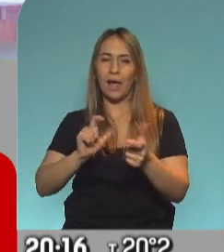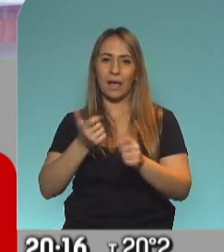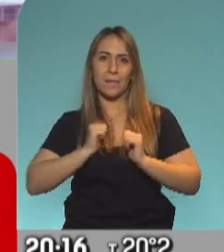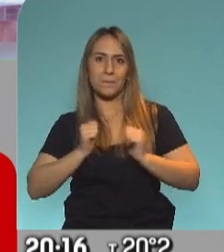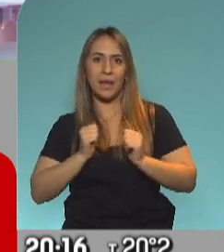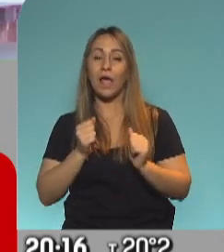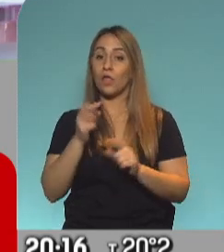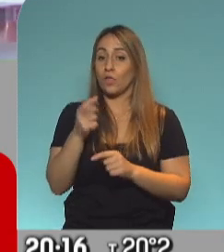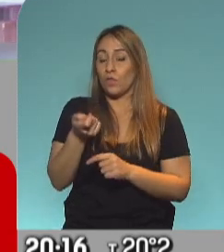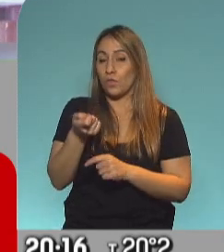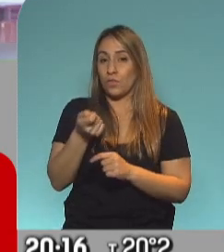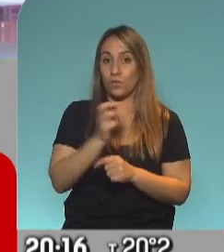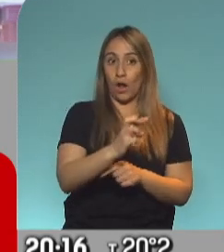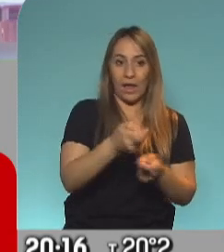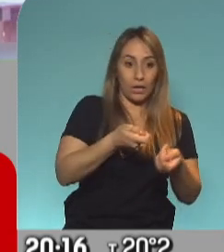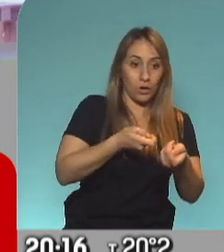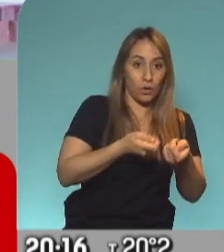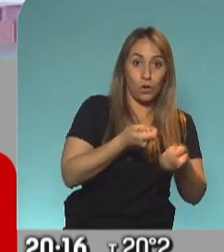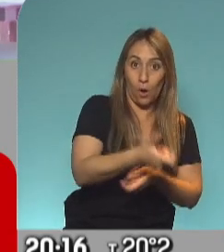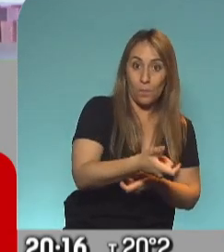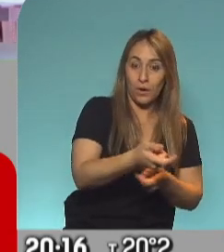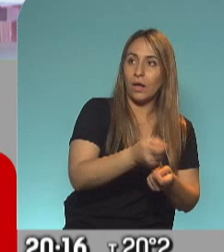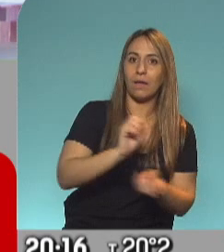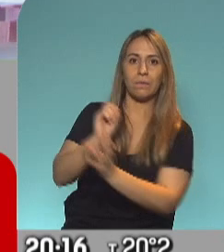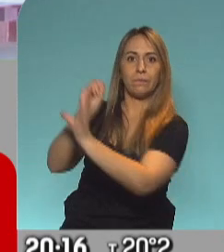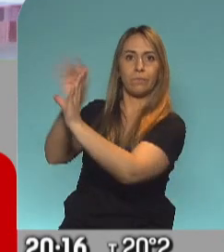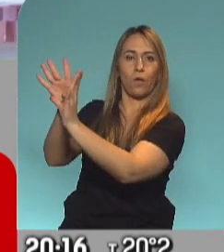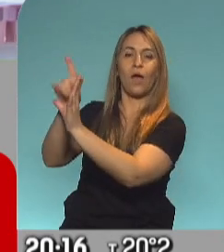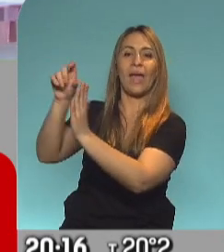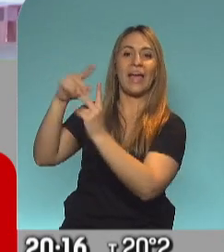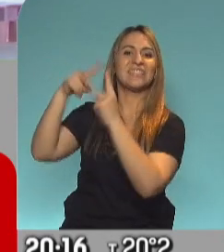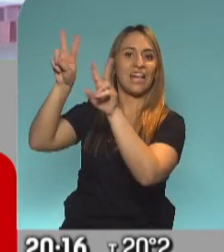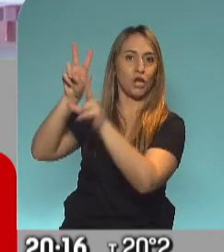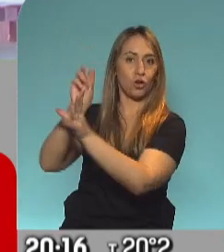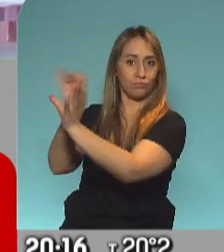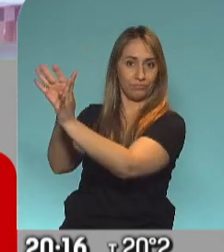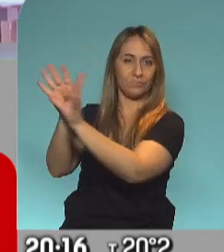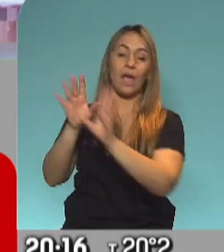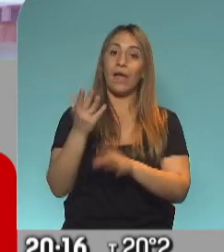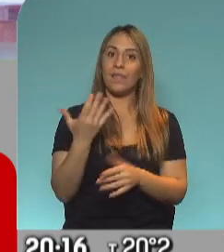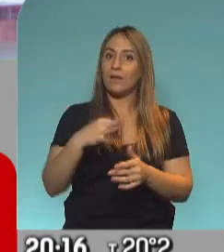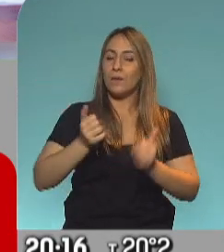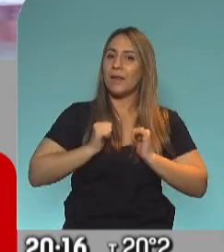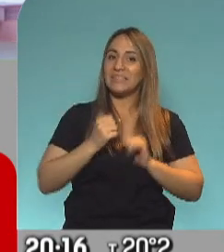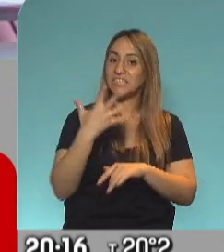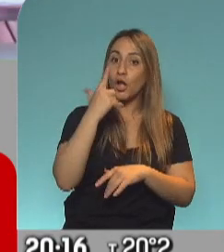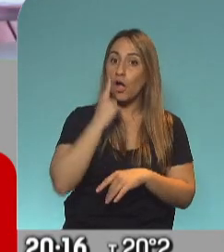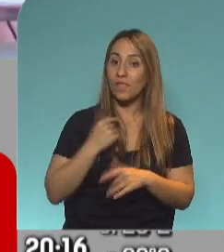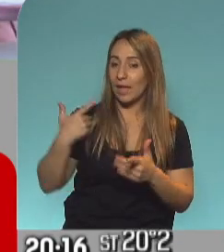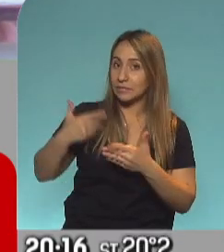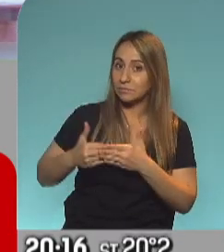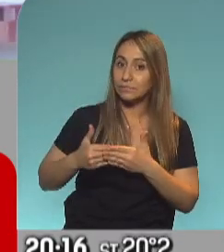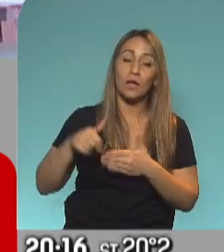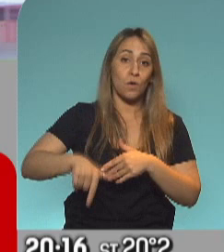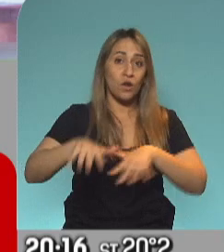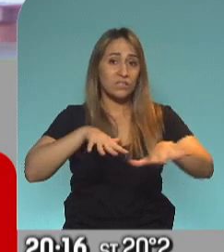bueno ese parking hoy en día estaba en cinco días pues tienes que esperar cinco días para hacer estas cosas bueno por la situación que